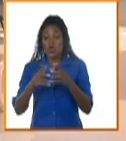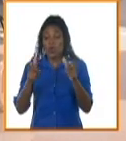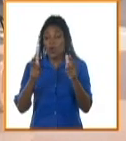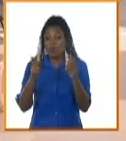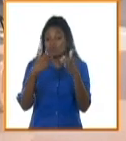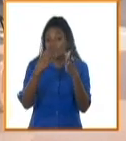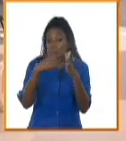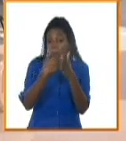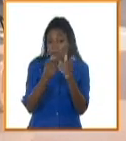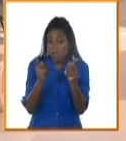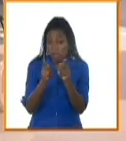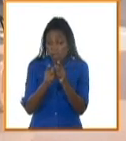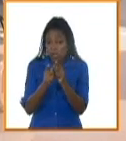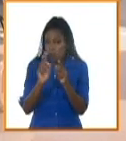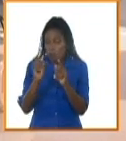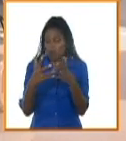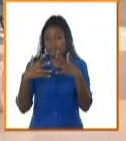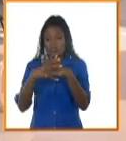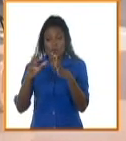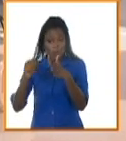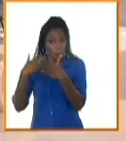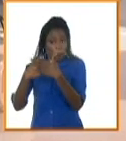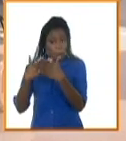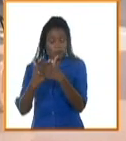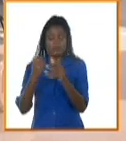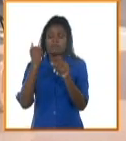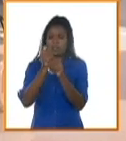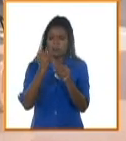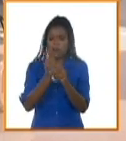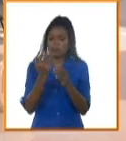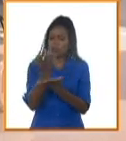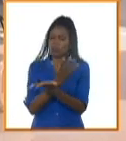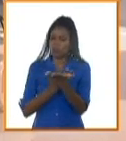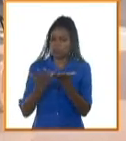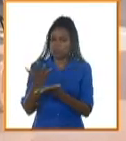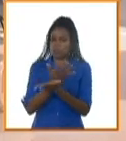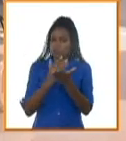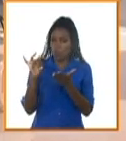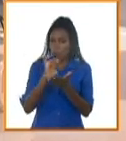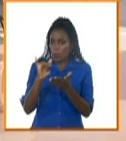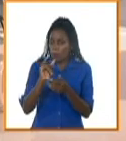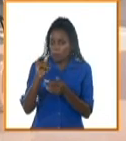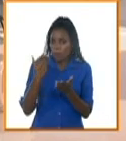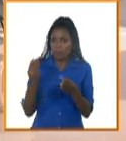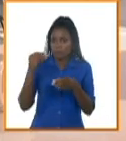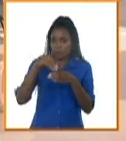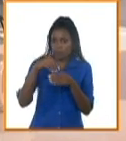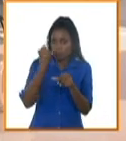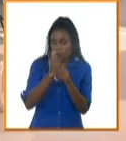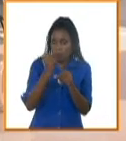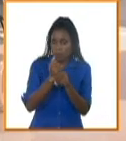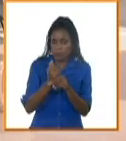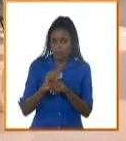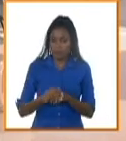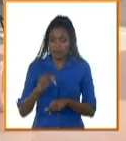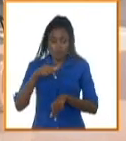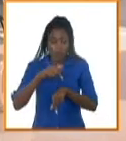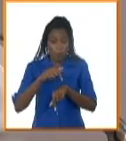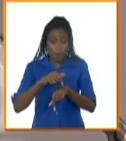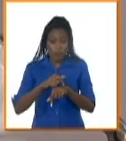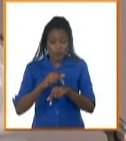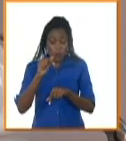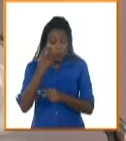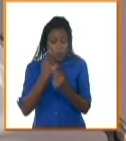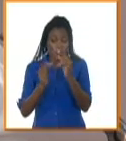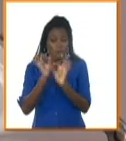empresas se ha ido trabajando también en el intercambio con esos otros actores Exacto Yo decía hace un momento que existe muchas especificidades